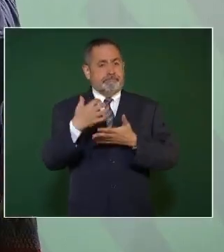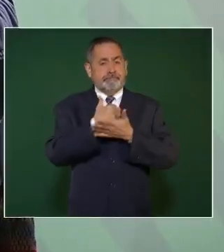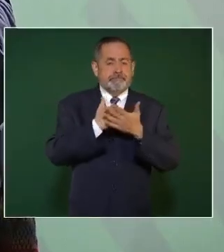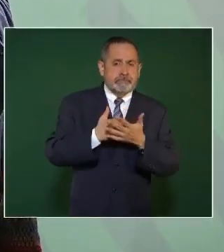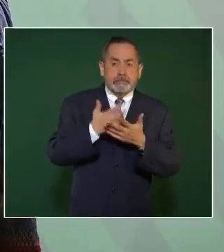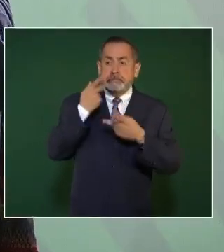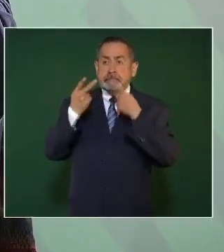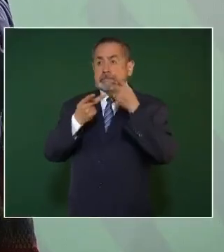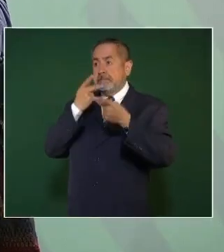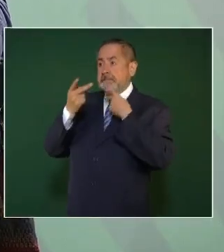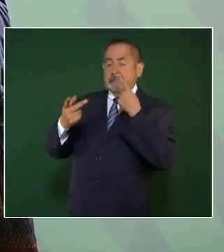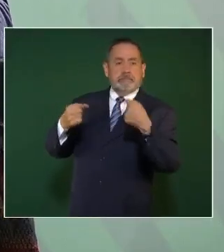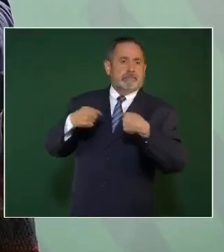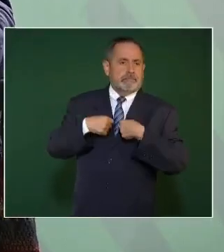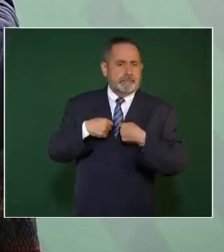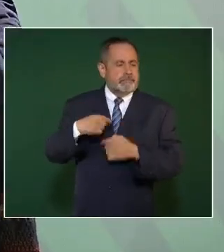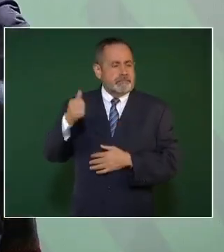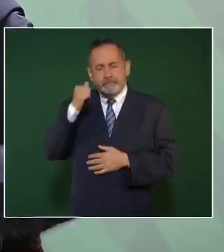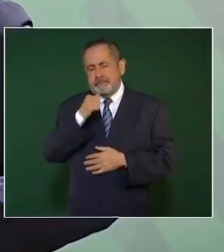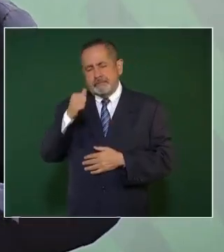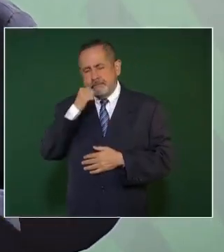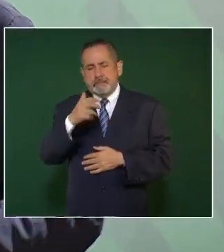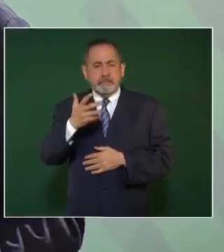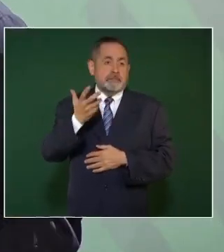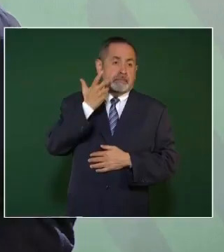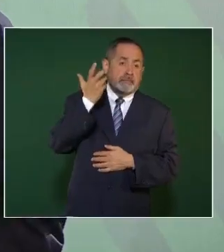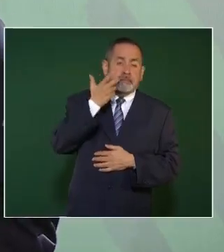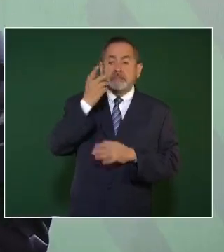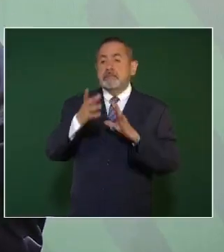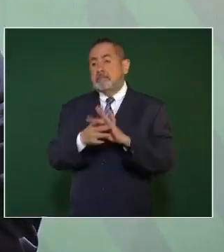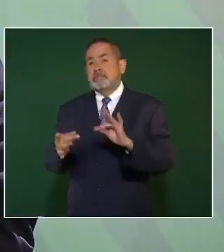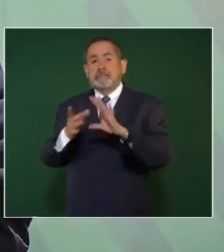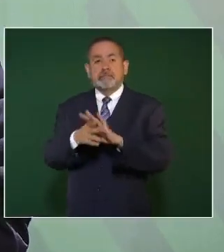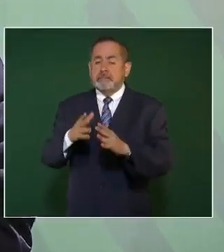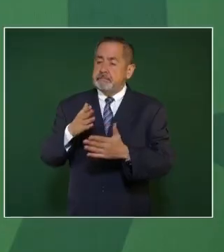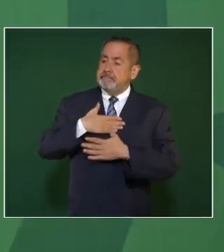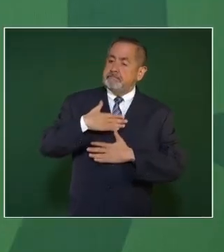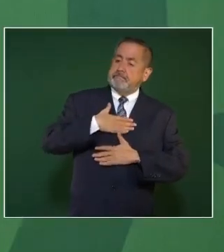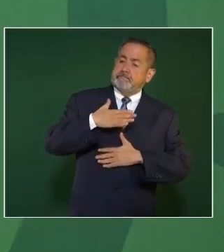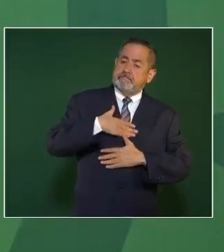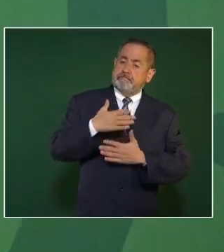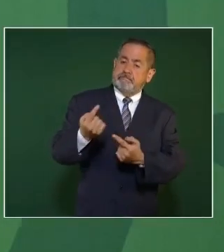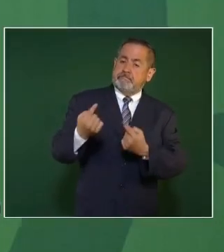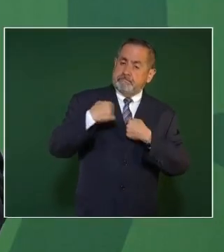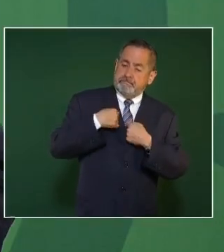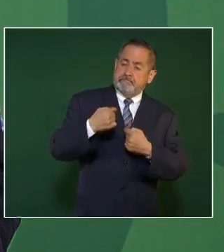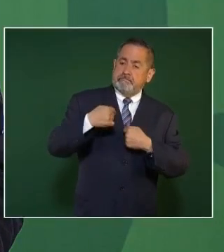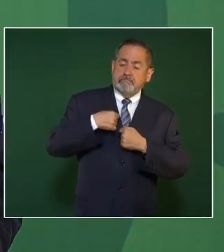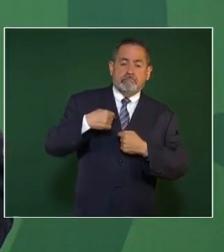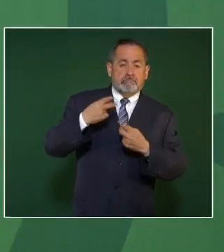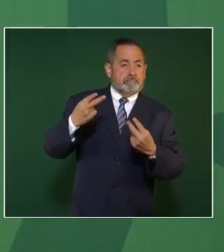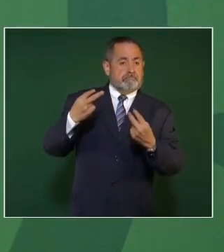Entonces, siempre se quiere llevar agua al molino